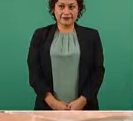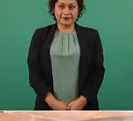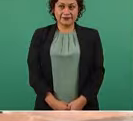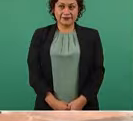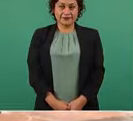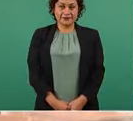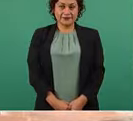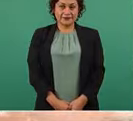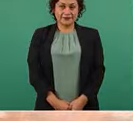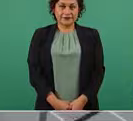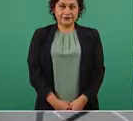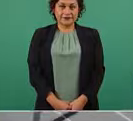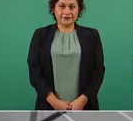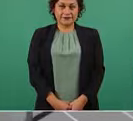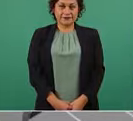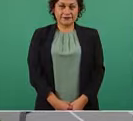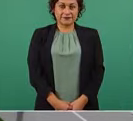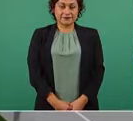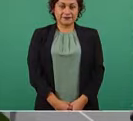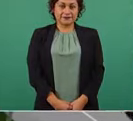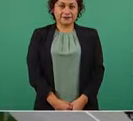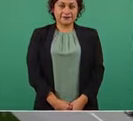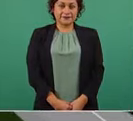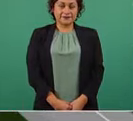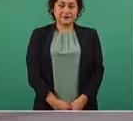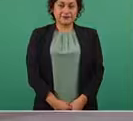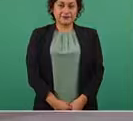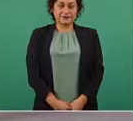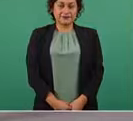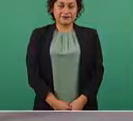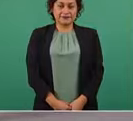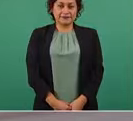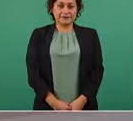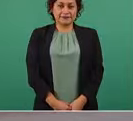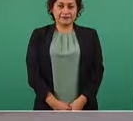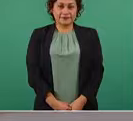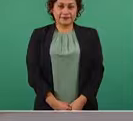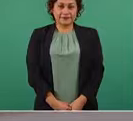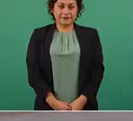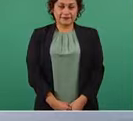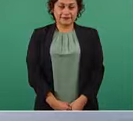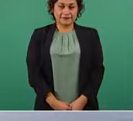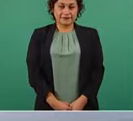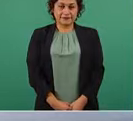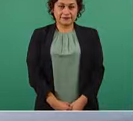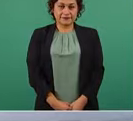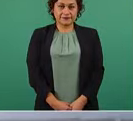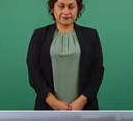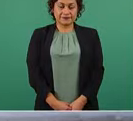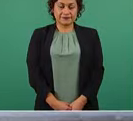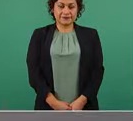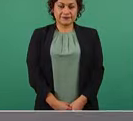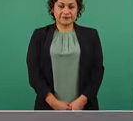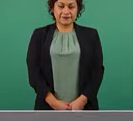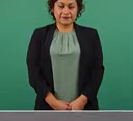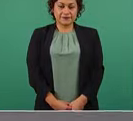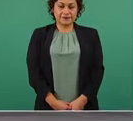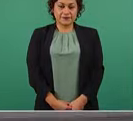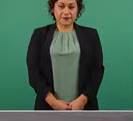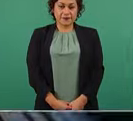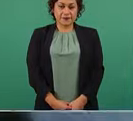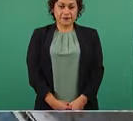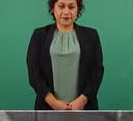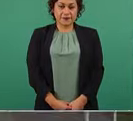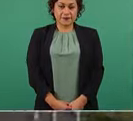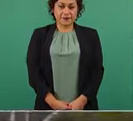de acero de estructuras. En la vialidad y barda perimetral se efectúan los trabajos de colocación de la reja galvanizada con picos de